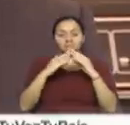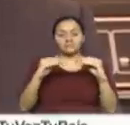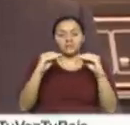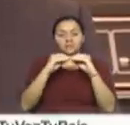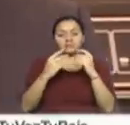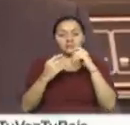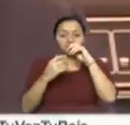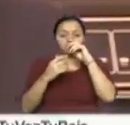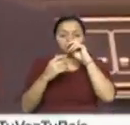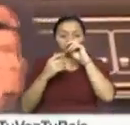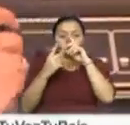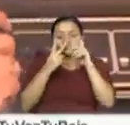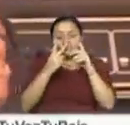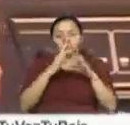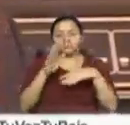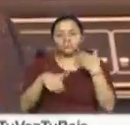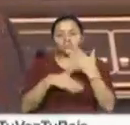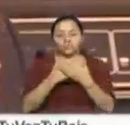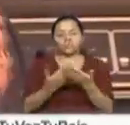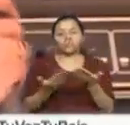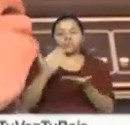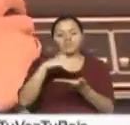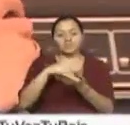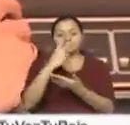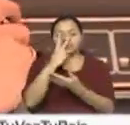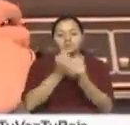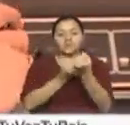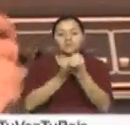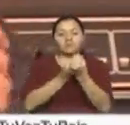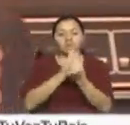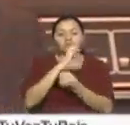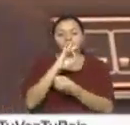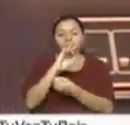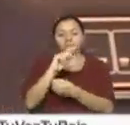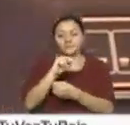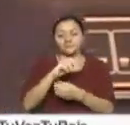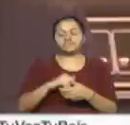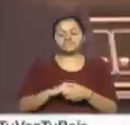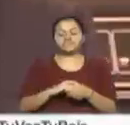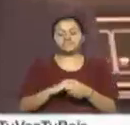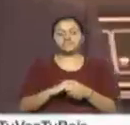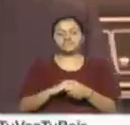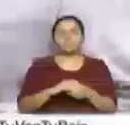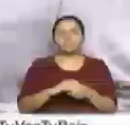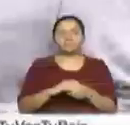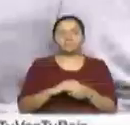para lo cual estaremos contando nuevamente con el apoyo de la Corporación Financiera Nacional.